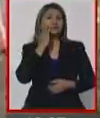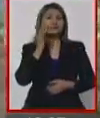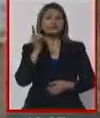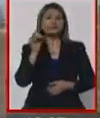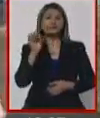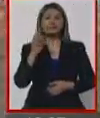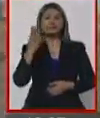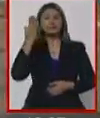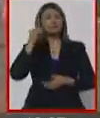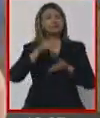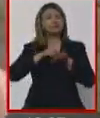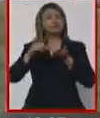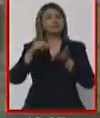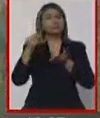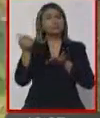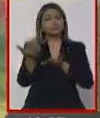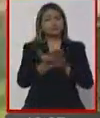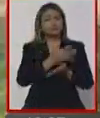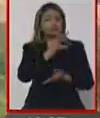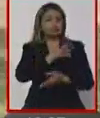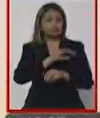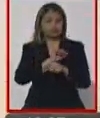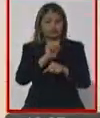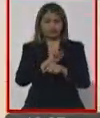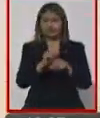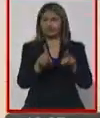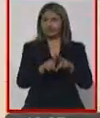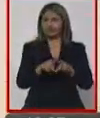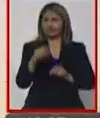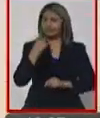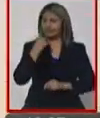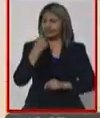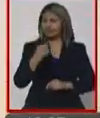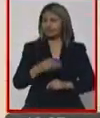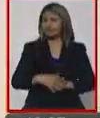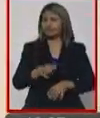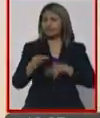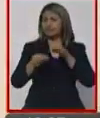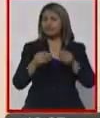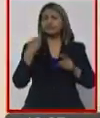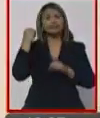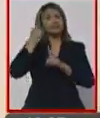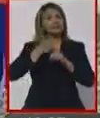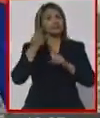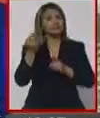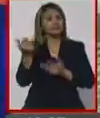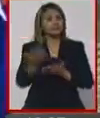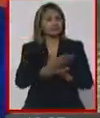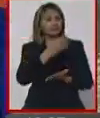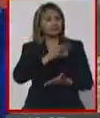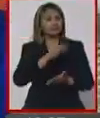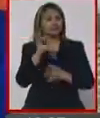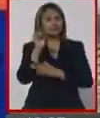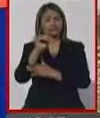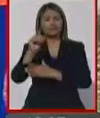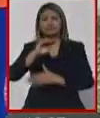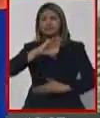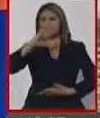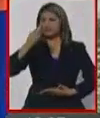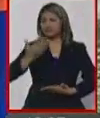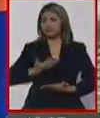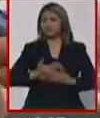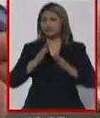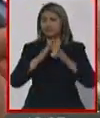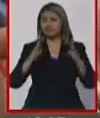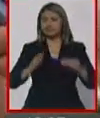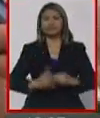de los Andes, al no pagarle sus salarios a los trabajadores, los mismos se pronunciaron indicando que lucharán por su sueldo, ya que tienen que llevar el pan de cada día